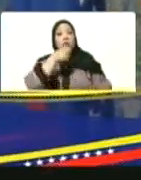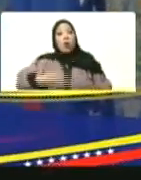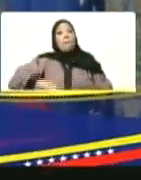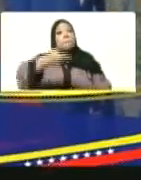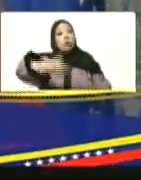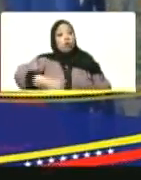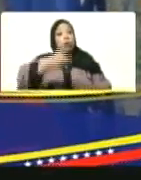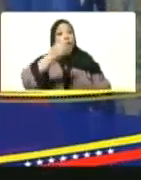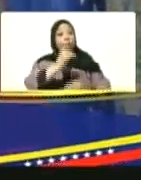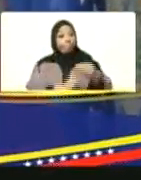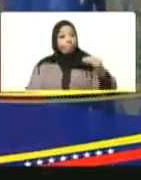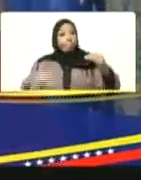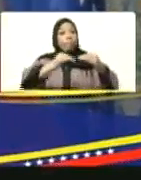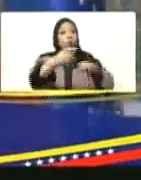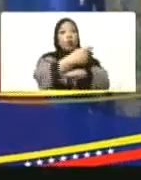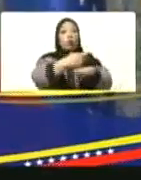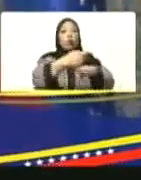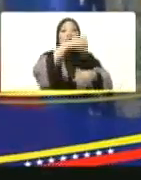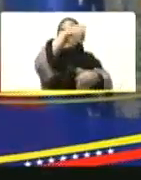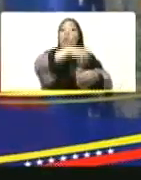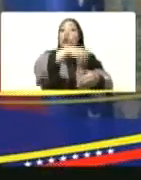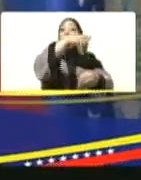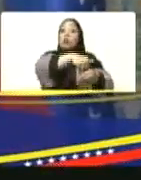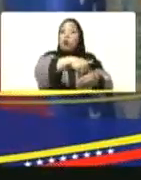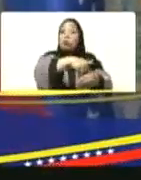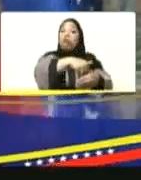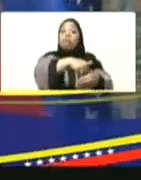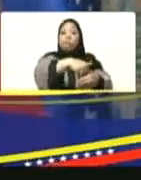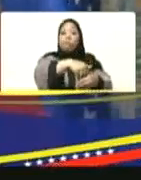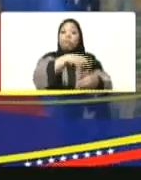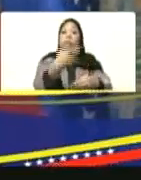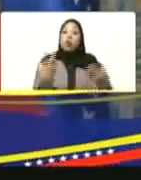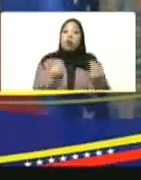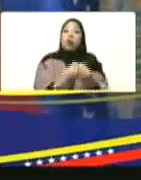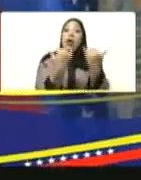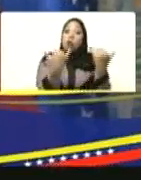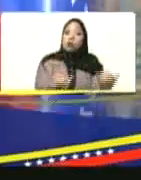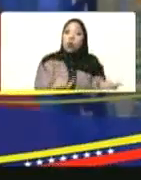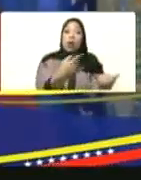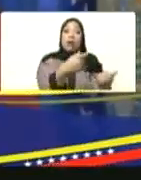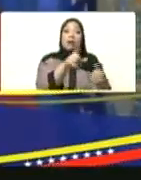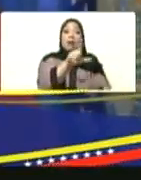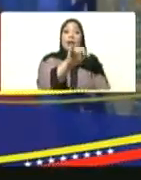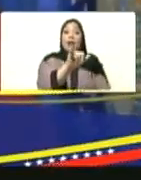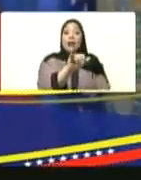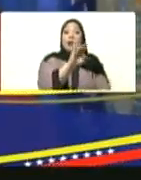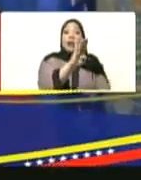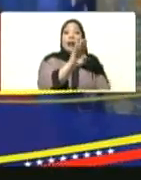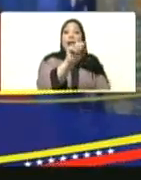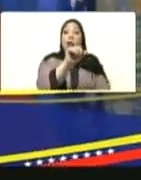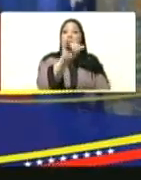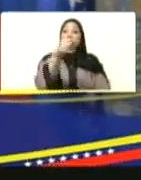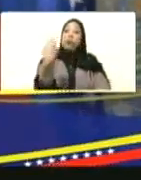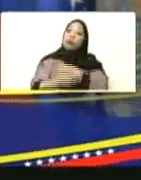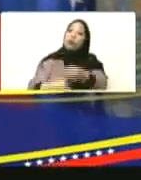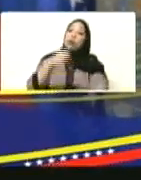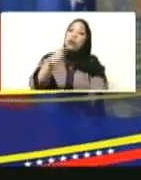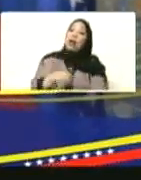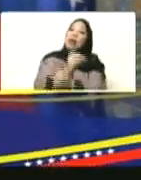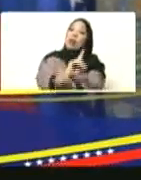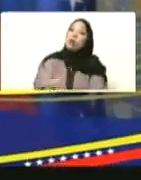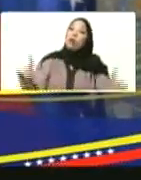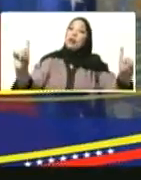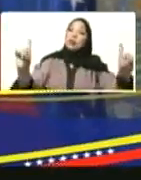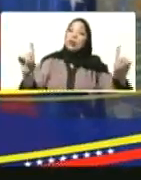gouvernement issu des élections populaires que nous allons avoir une Libye indépendante, souveraine et